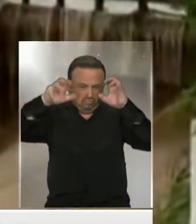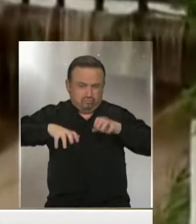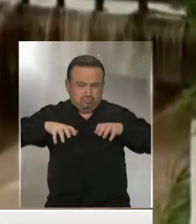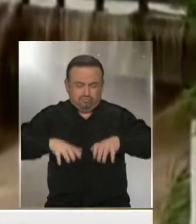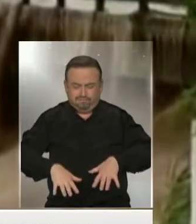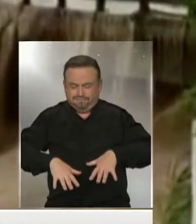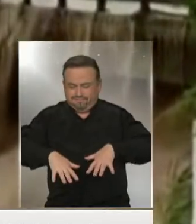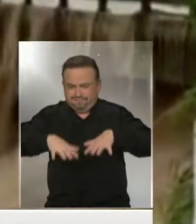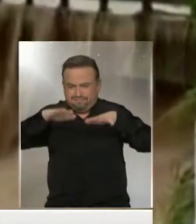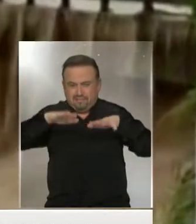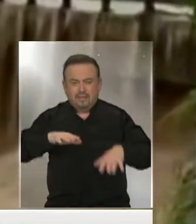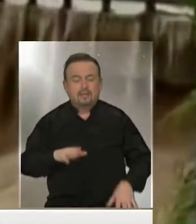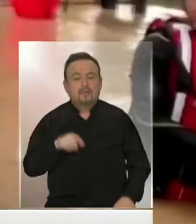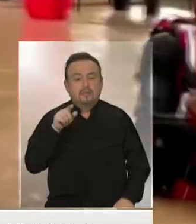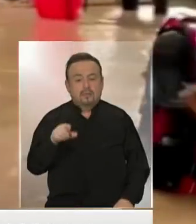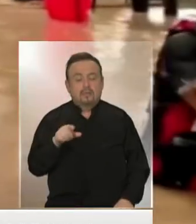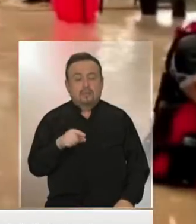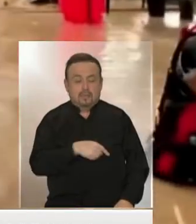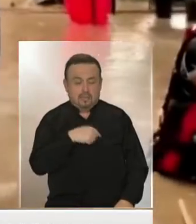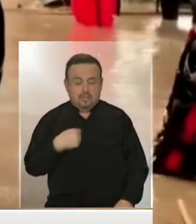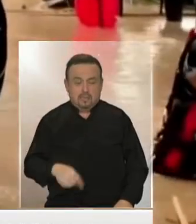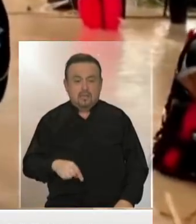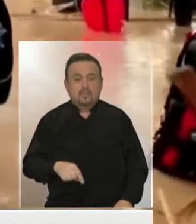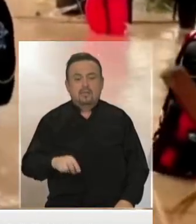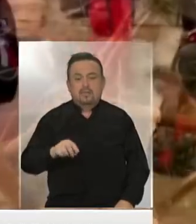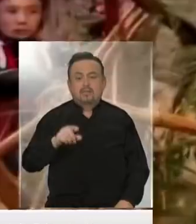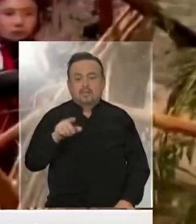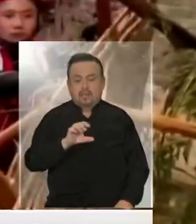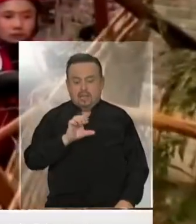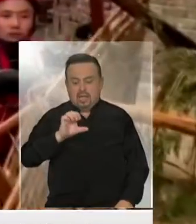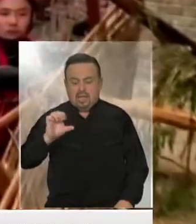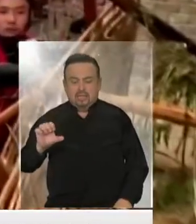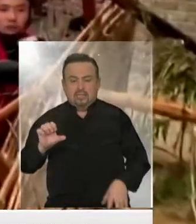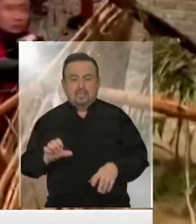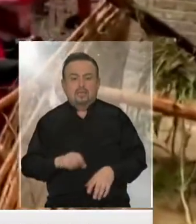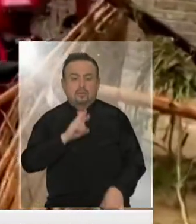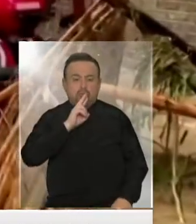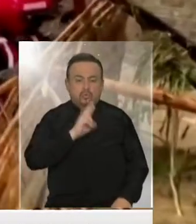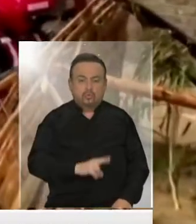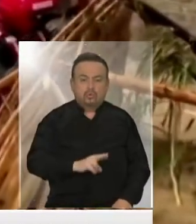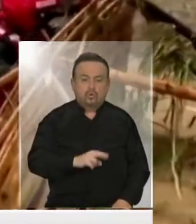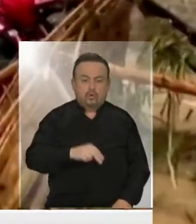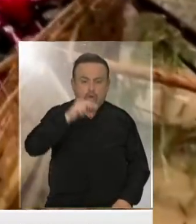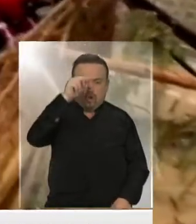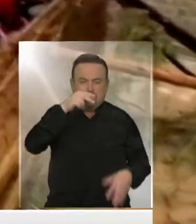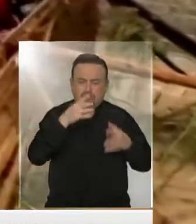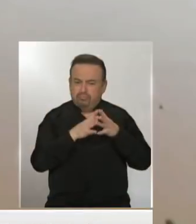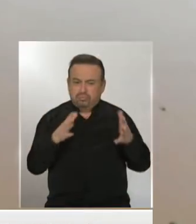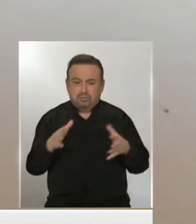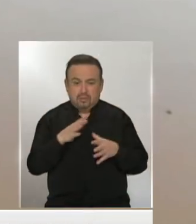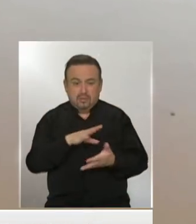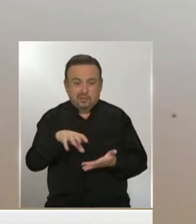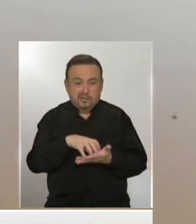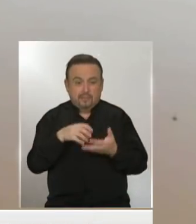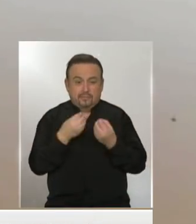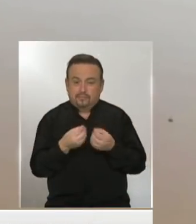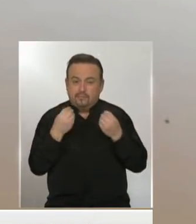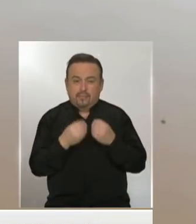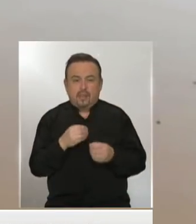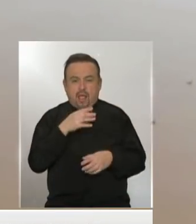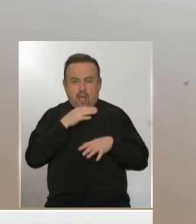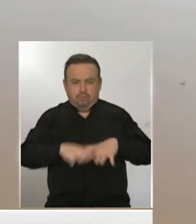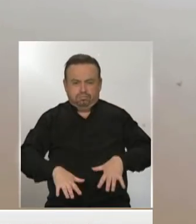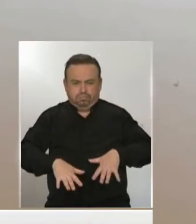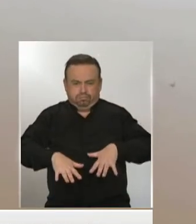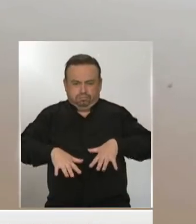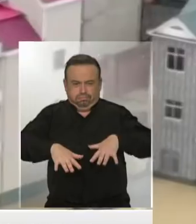este, centro y sur del país. Las imágenes son dramáticas, las está viendo ahí en la pantalla, porque varias de estas ciudades ya han sido determinadas